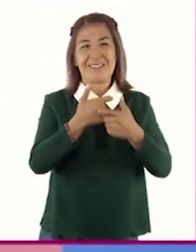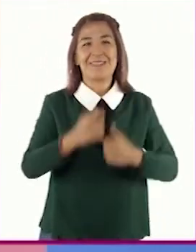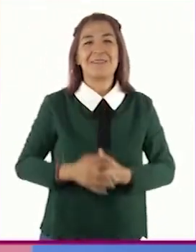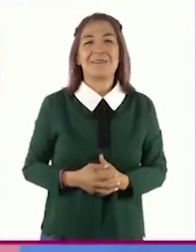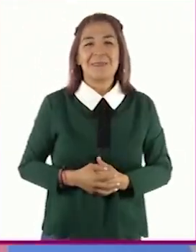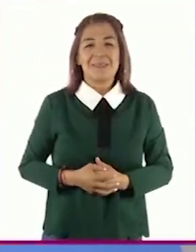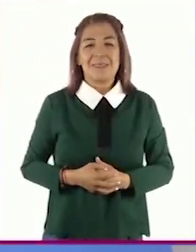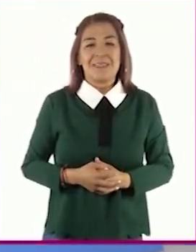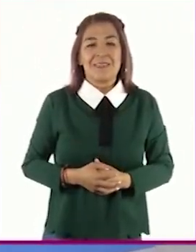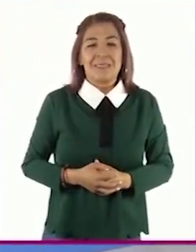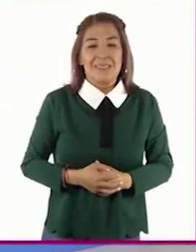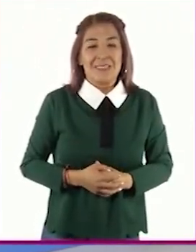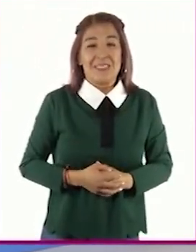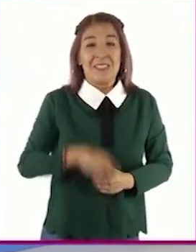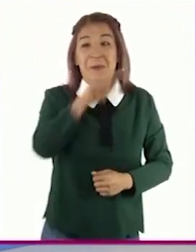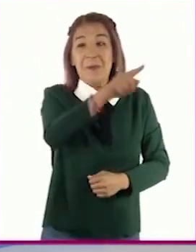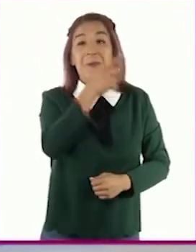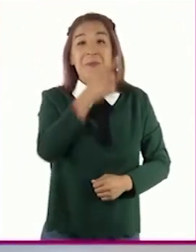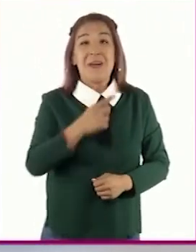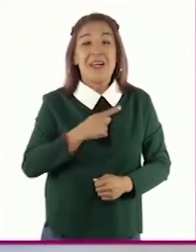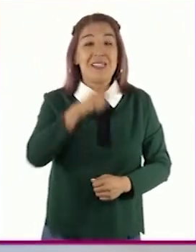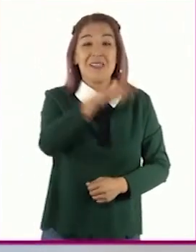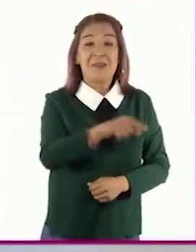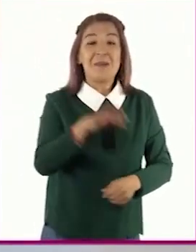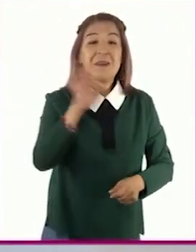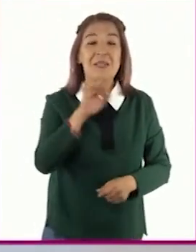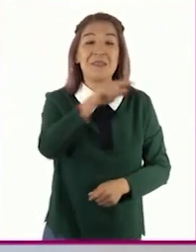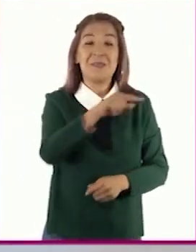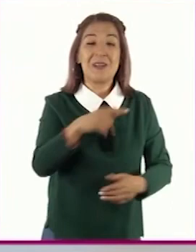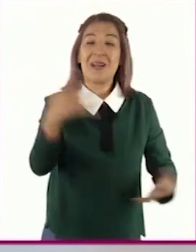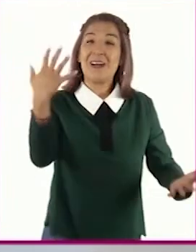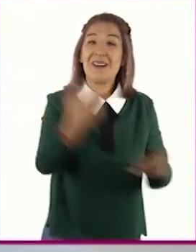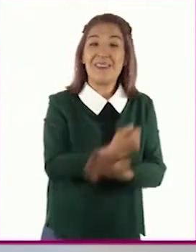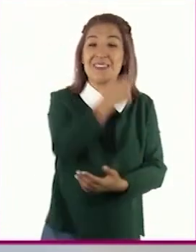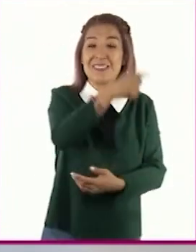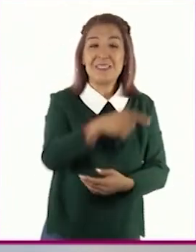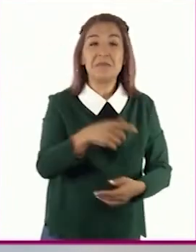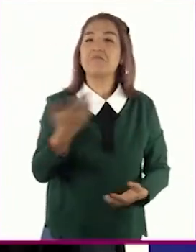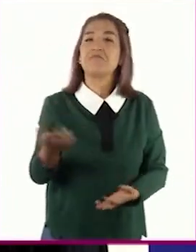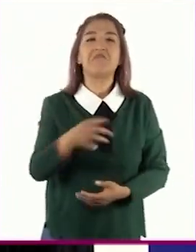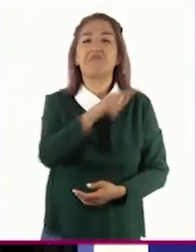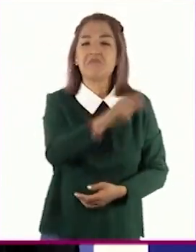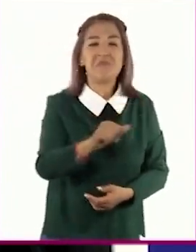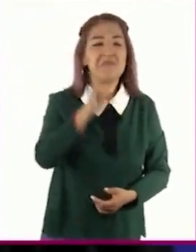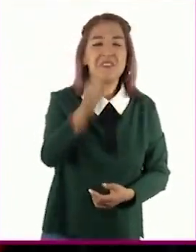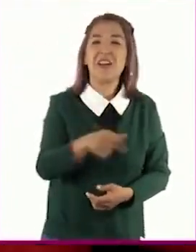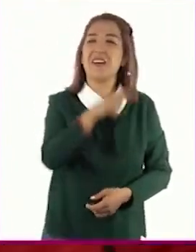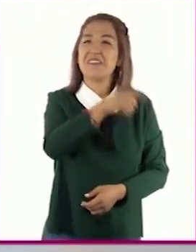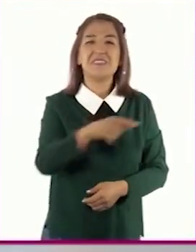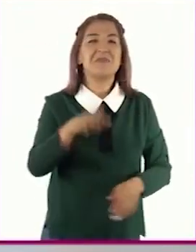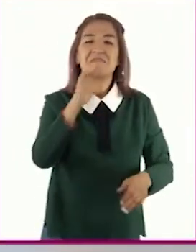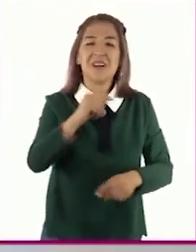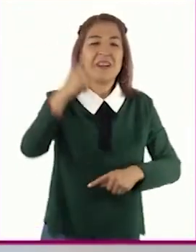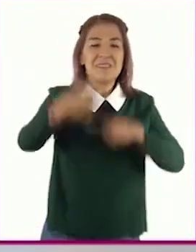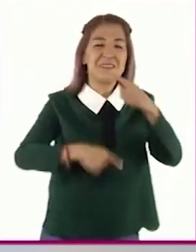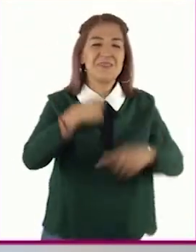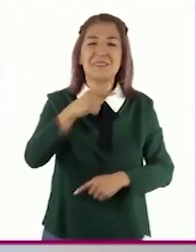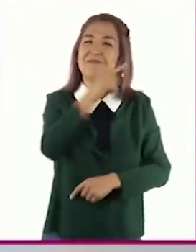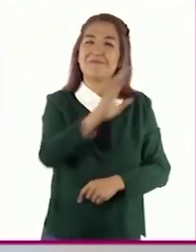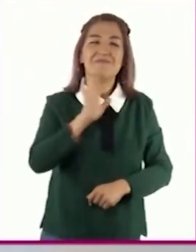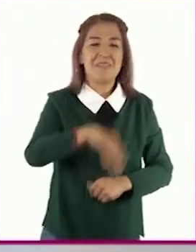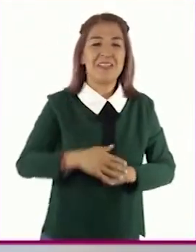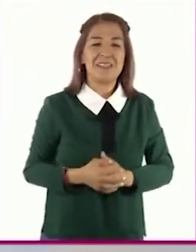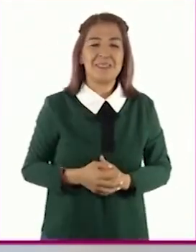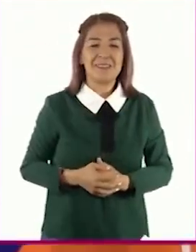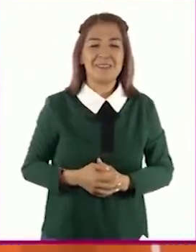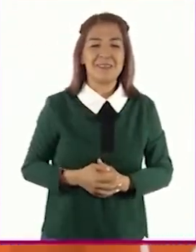¡Ay, qué risito! Me dijiste que tu automóvil era el último modelo y terminó siendo del año en el que se inventó la rueda.